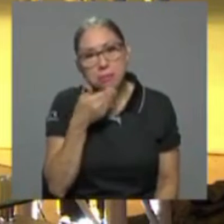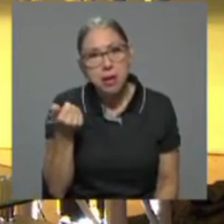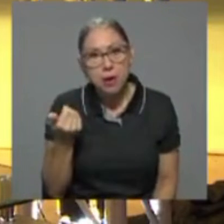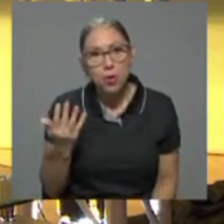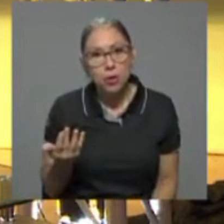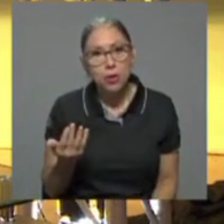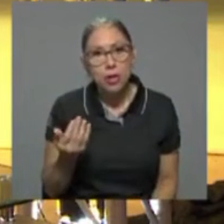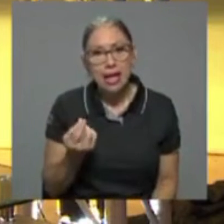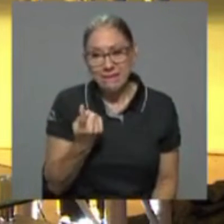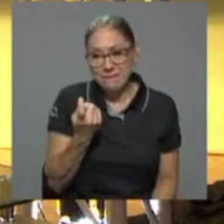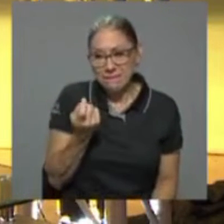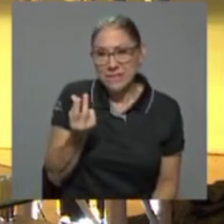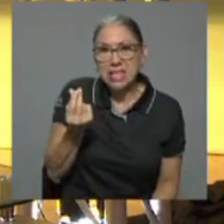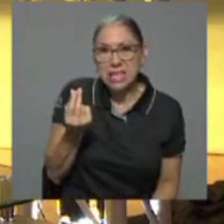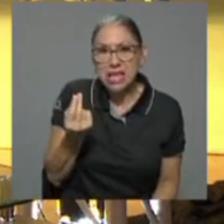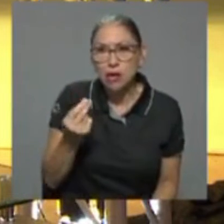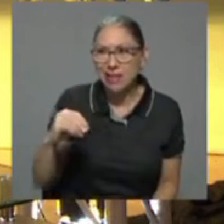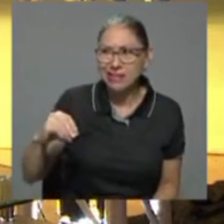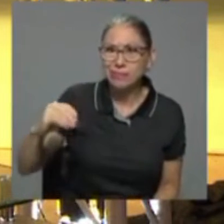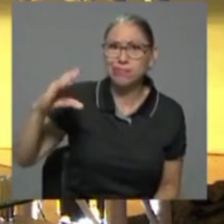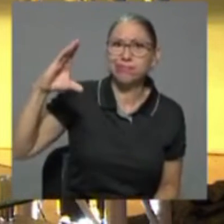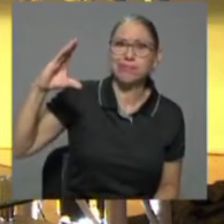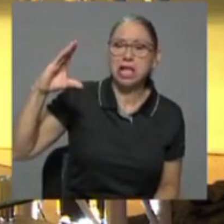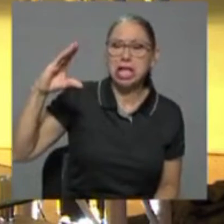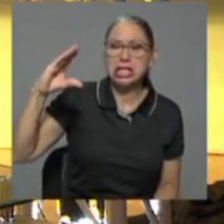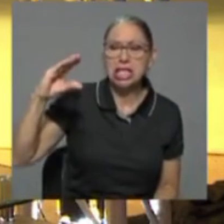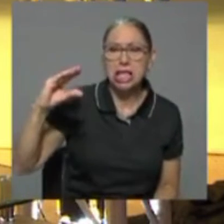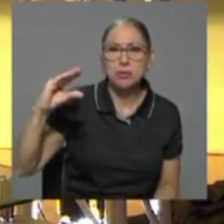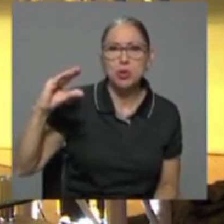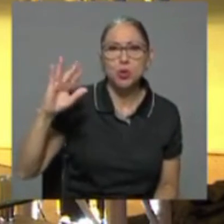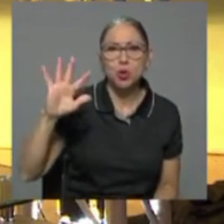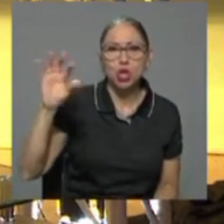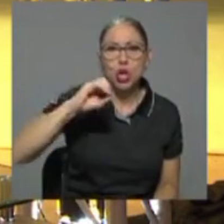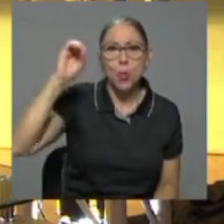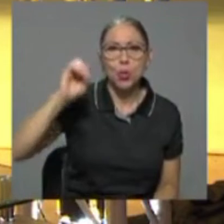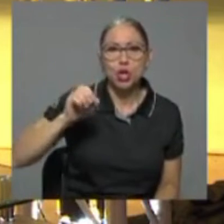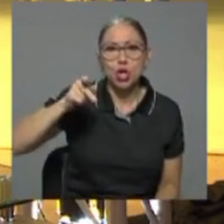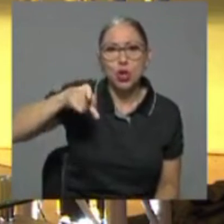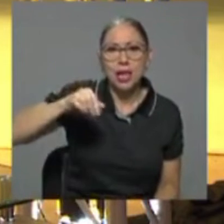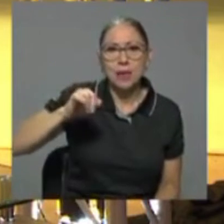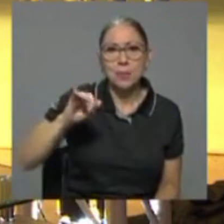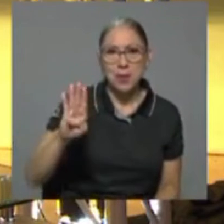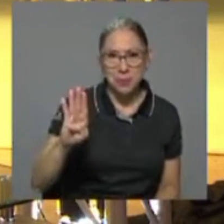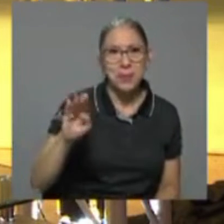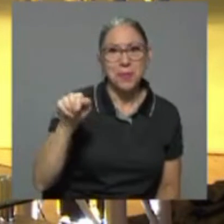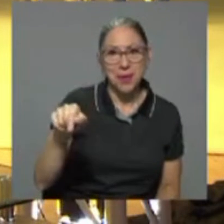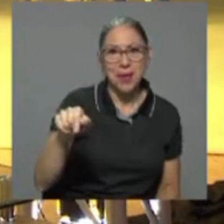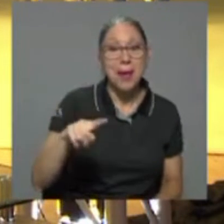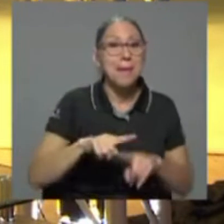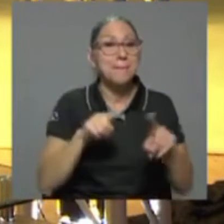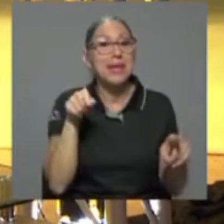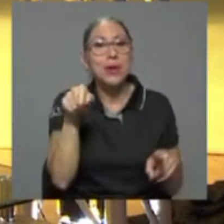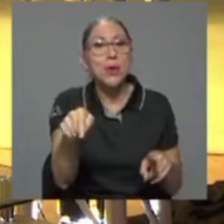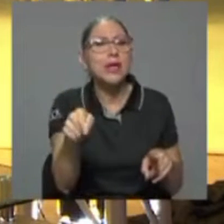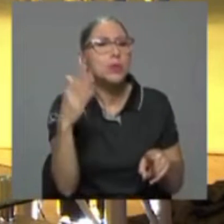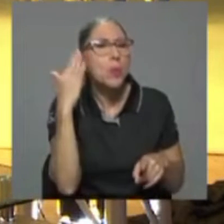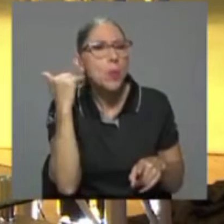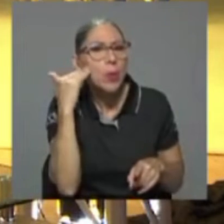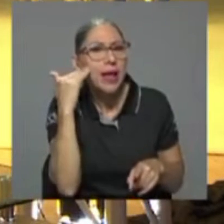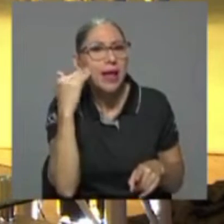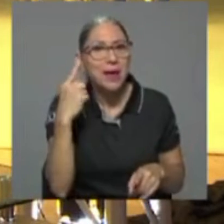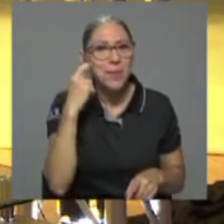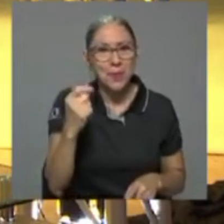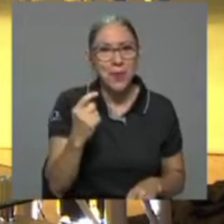El déficit se disminuyó a un 5% del PIB, el déficit financiero, pero esto se explica por eso que